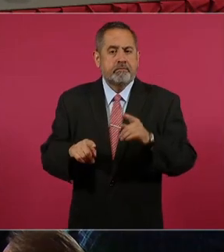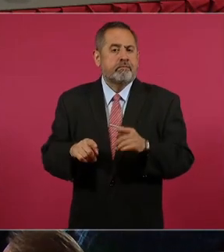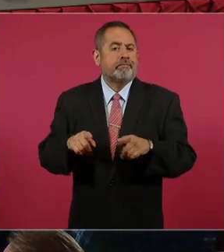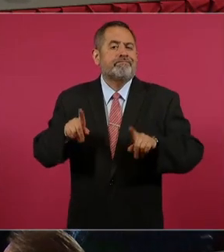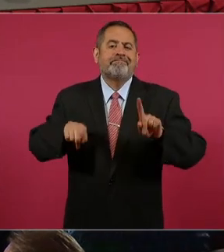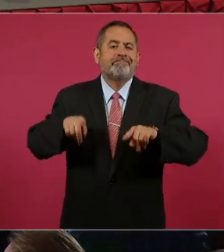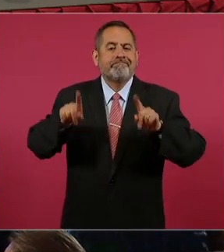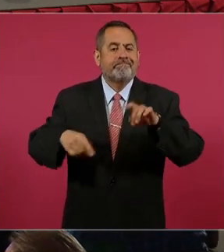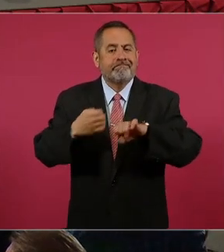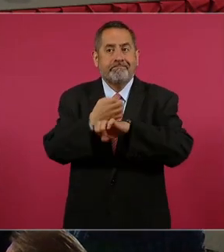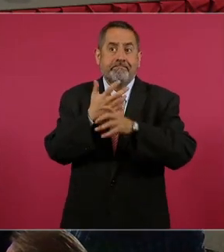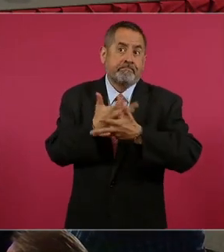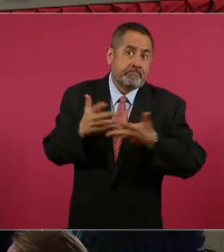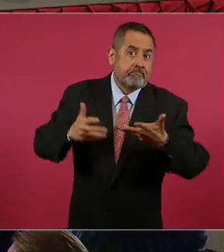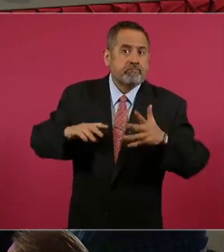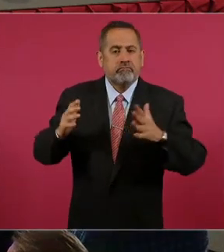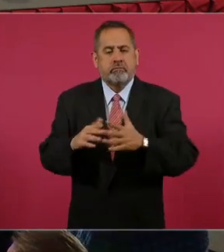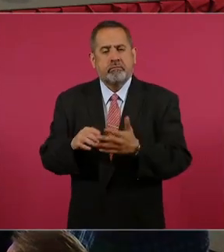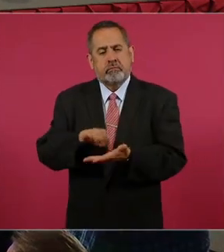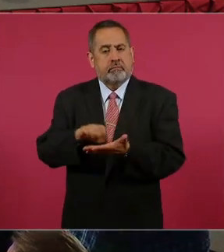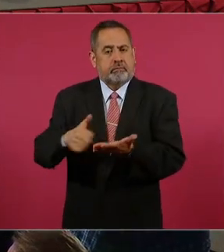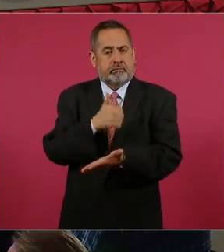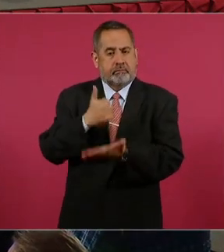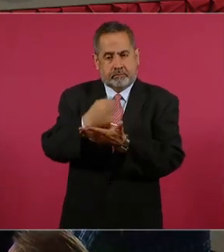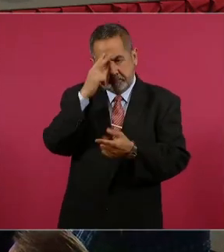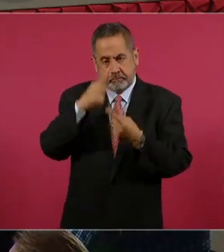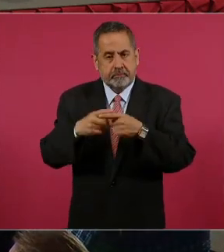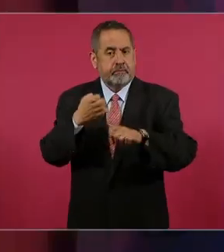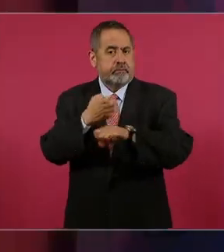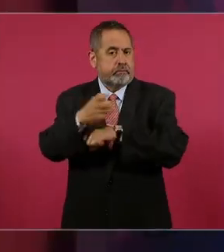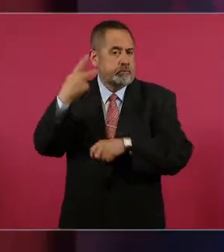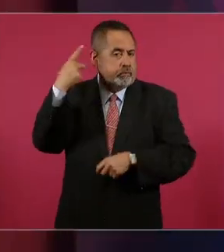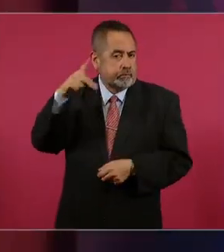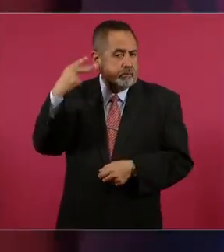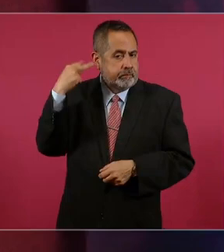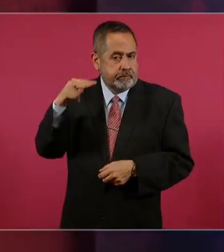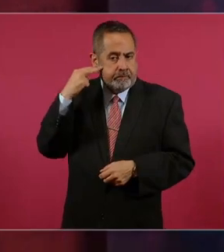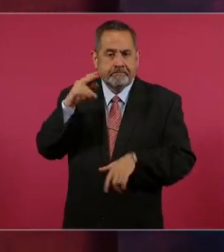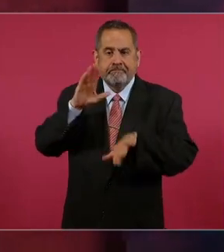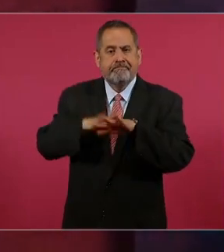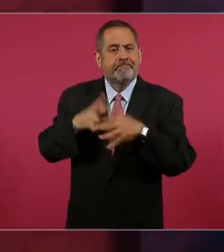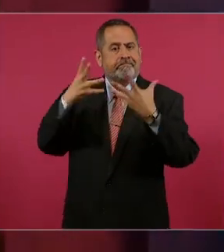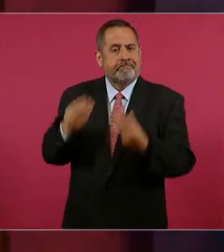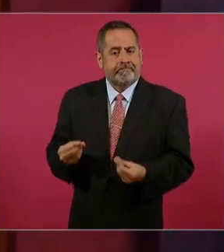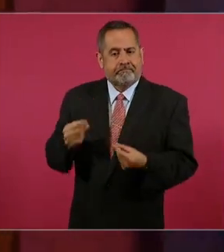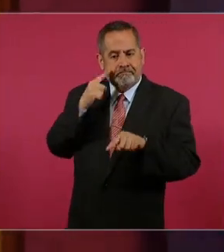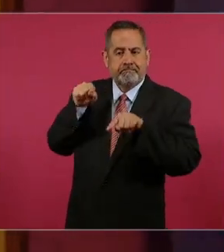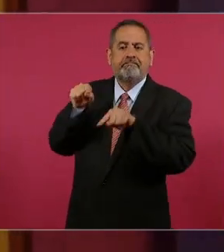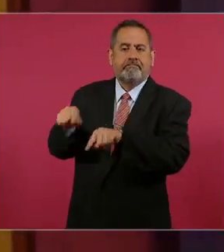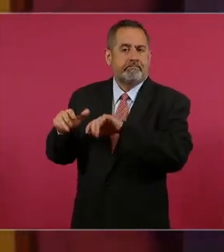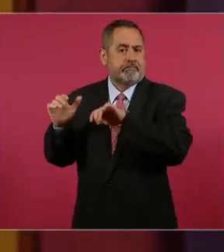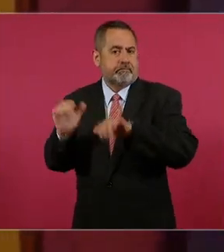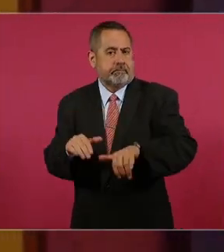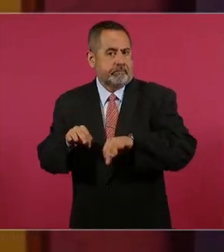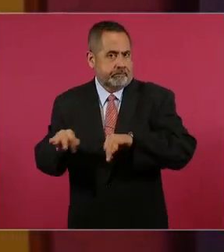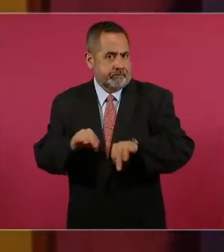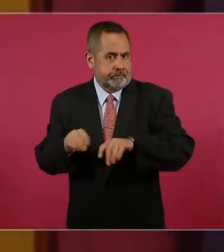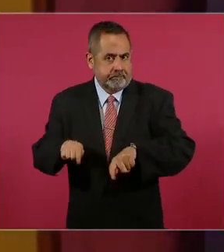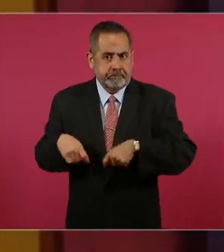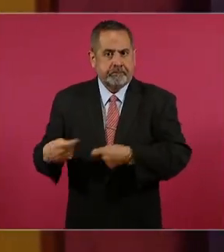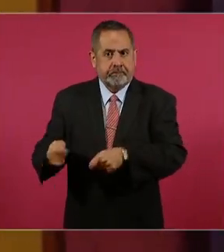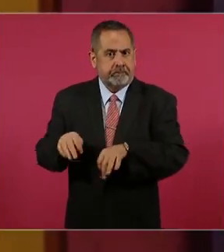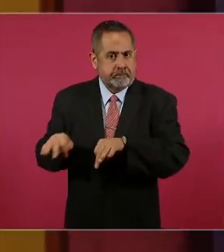necesidad. Entonces, la Ciudad de México, el Estado de México, Puebla, Veracruz fue donde más se contrató, donde todavía tenemos